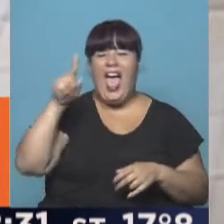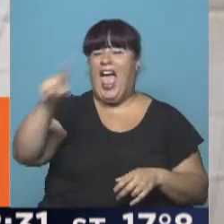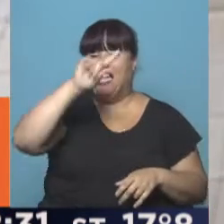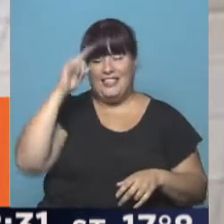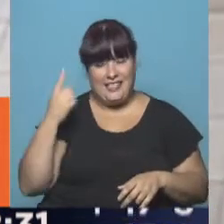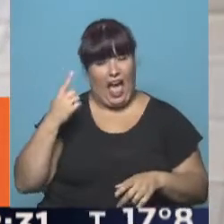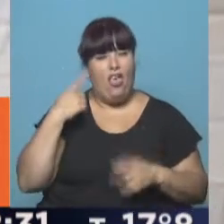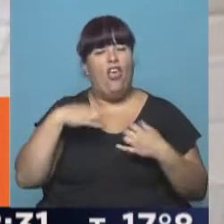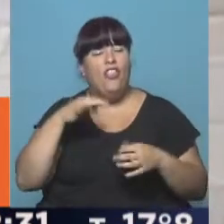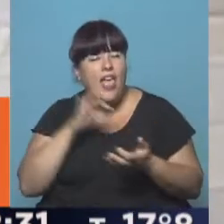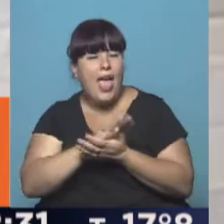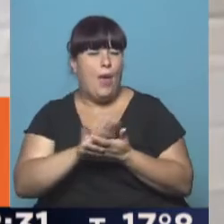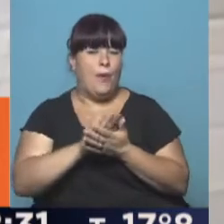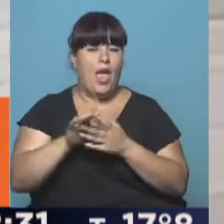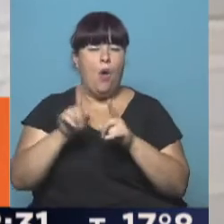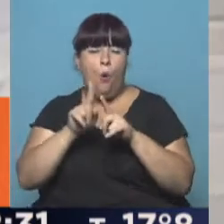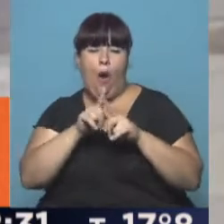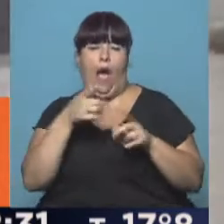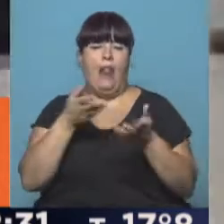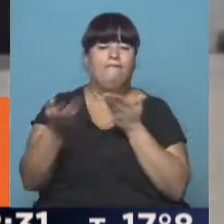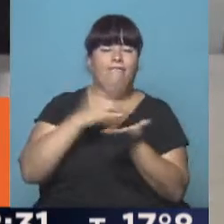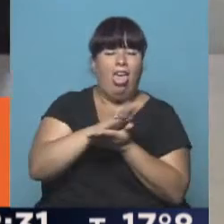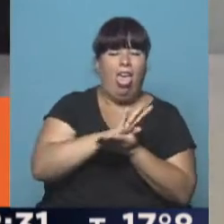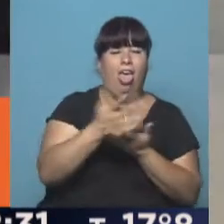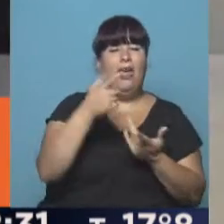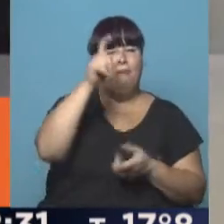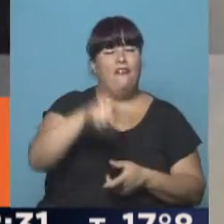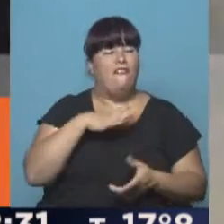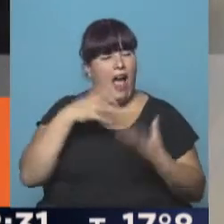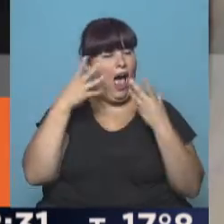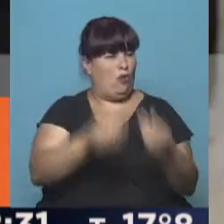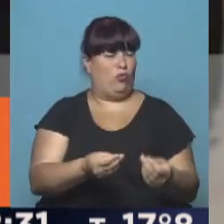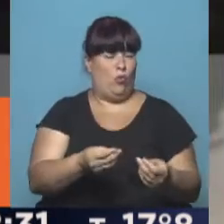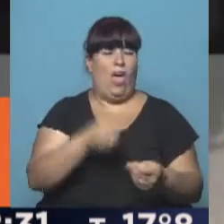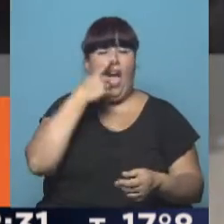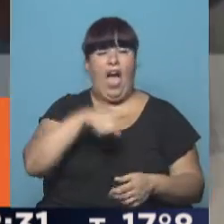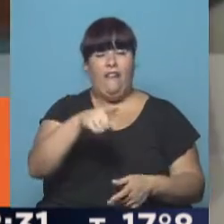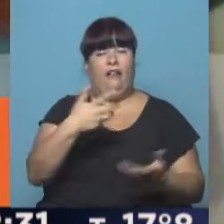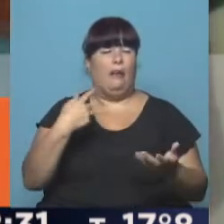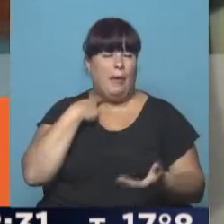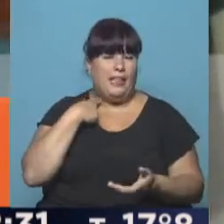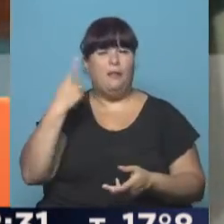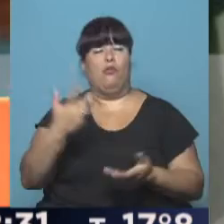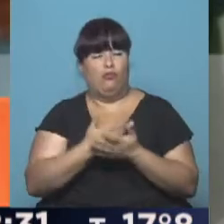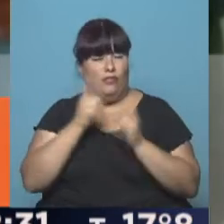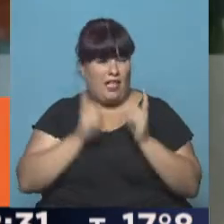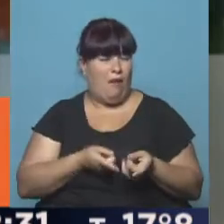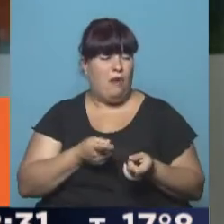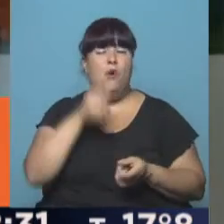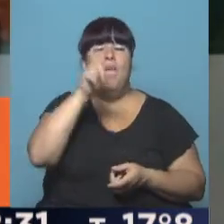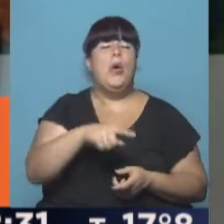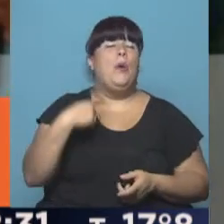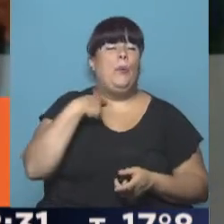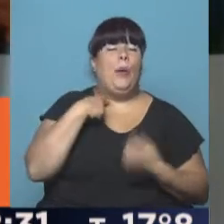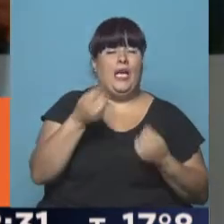trate de rellenar esos huecos que están personas de faltas que termina siendo víctima y victimario porque es una víctima